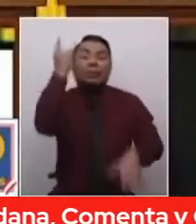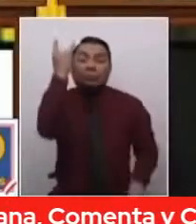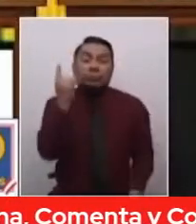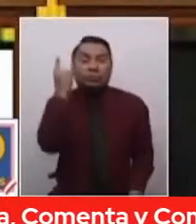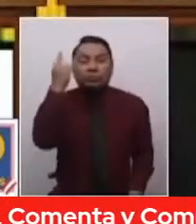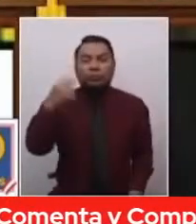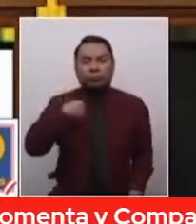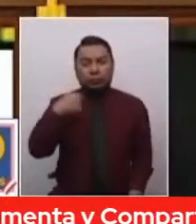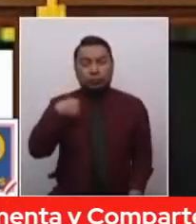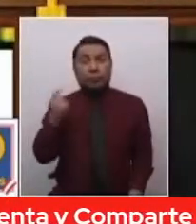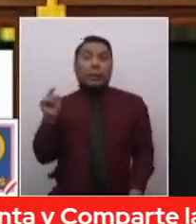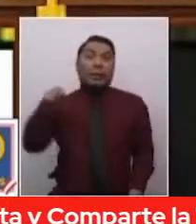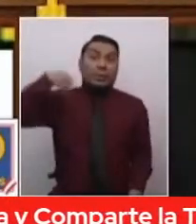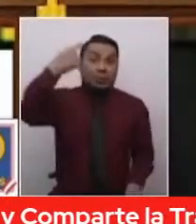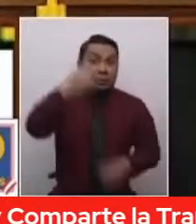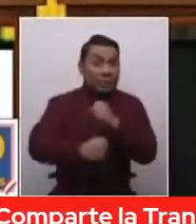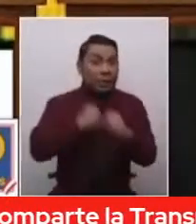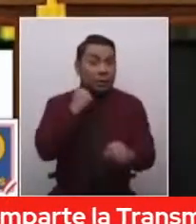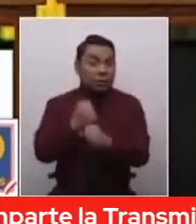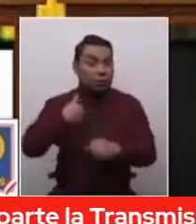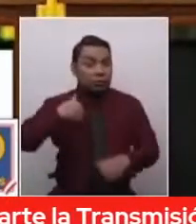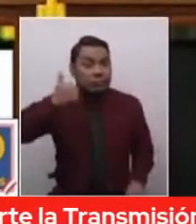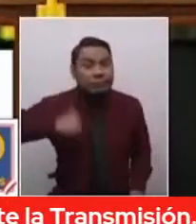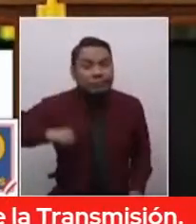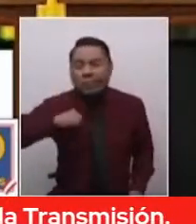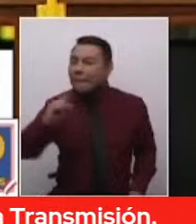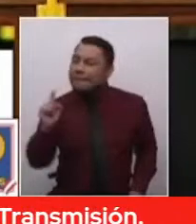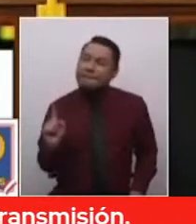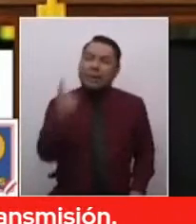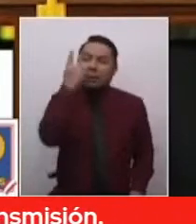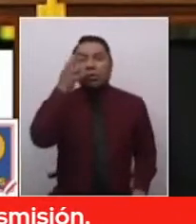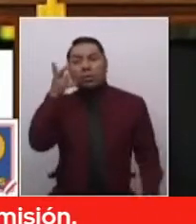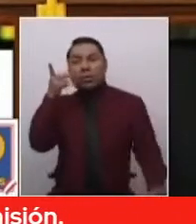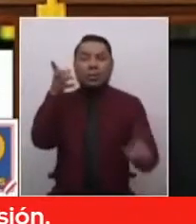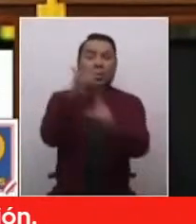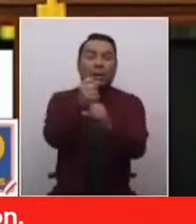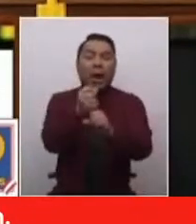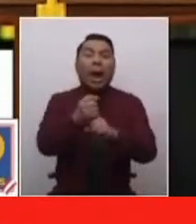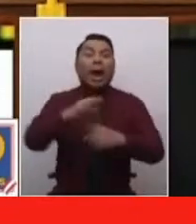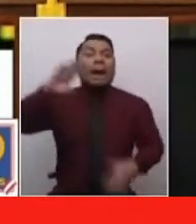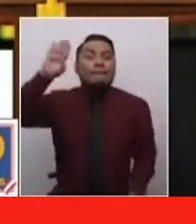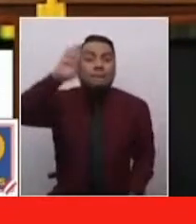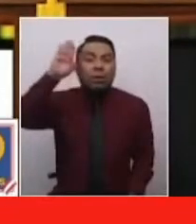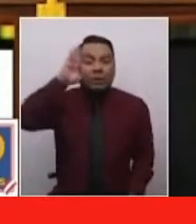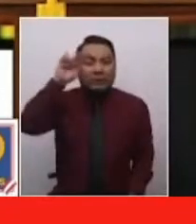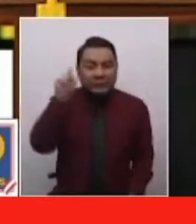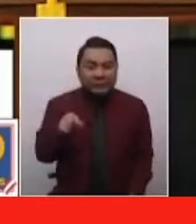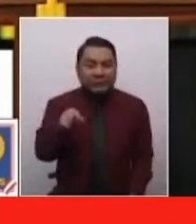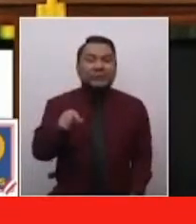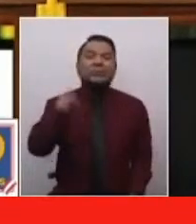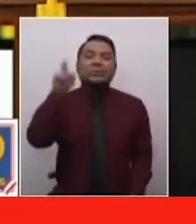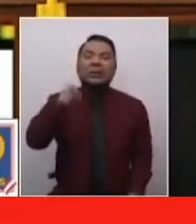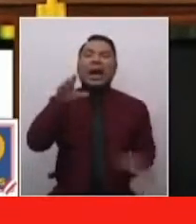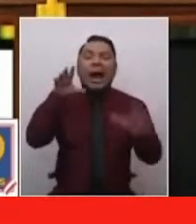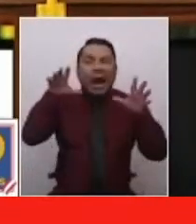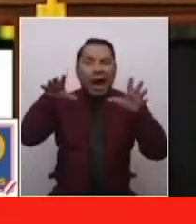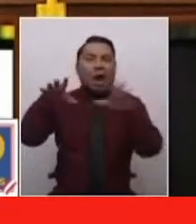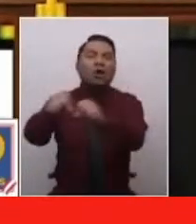a tomar el próximo año es lograr que la Policía Nacional del Perú